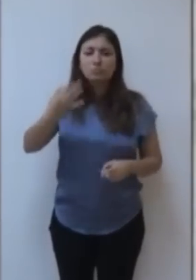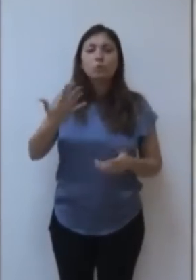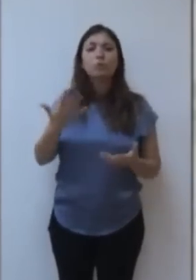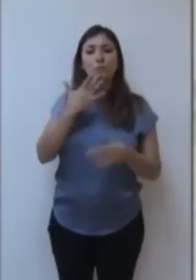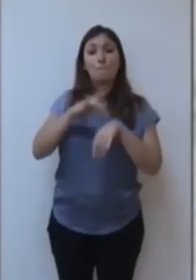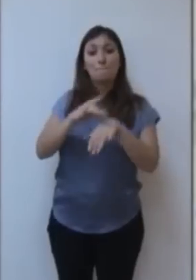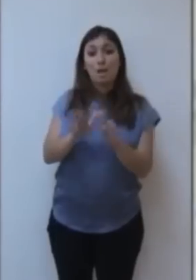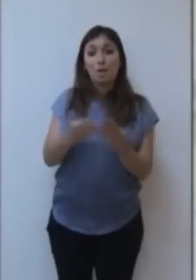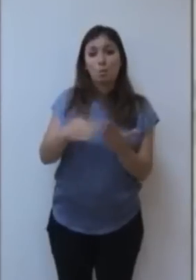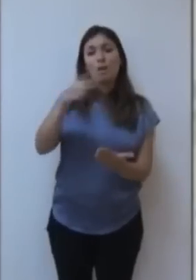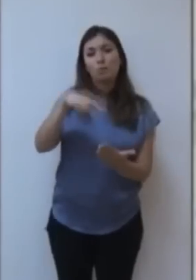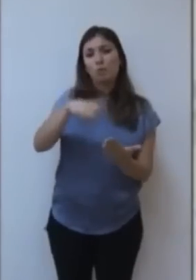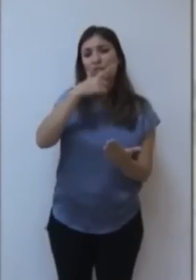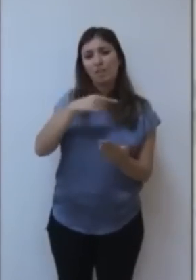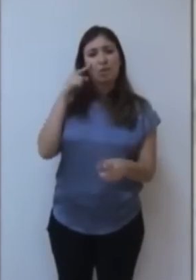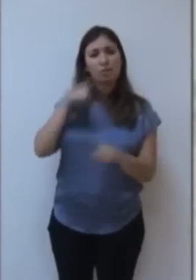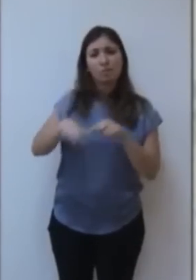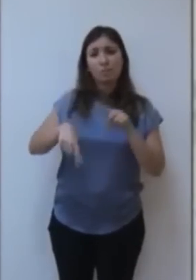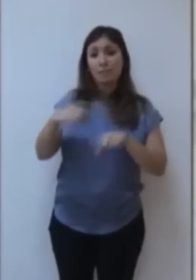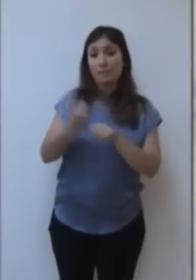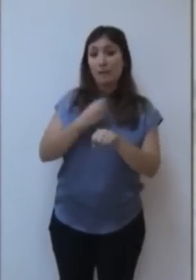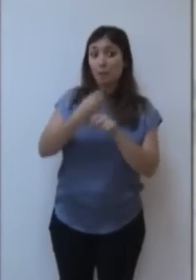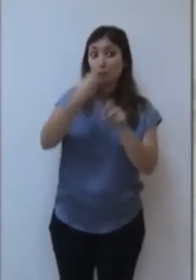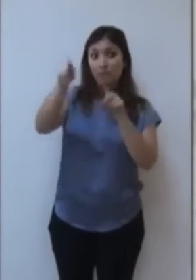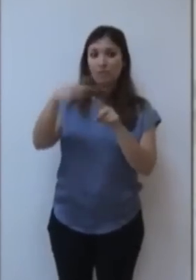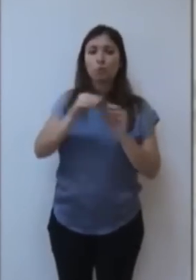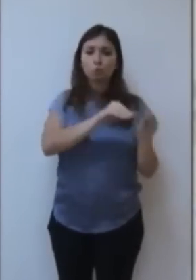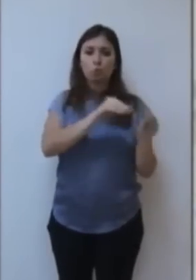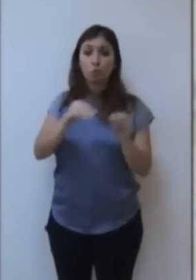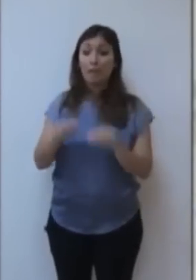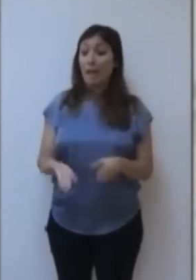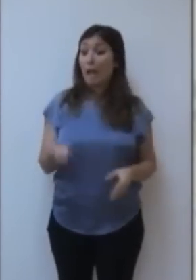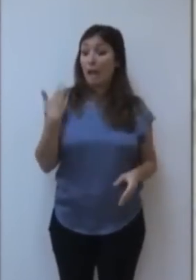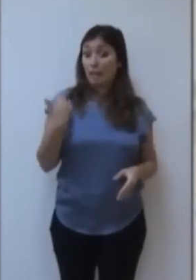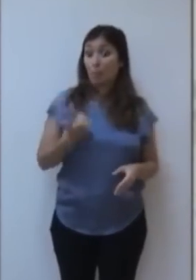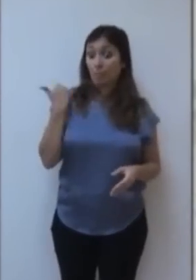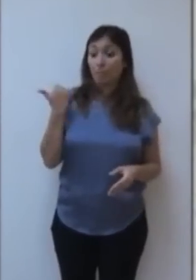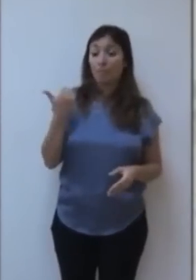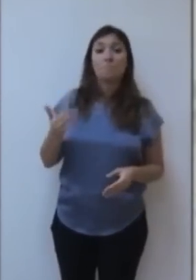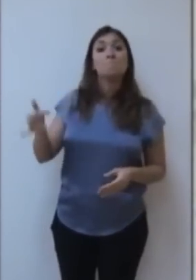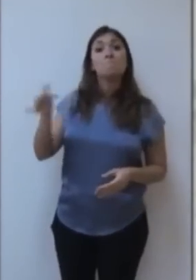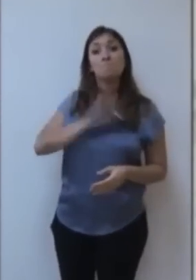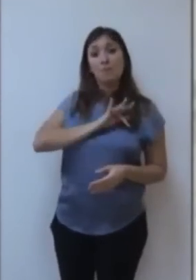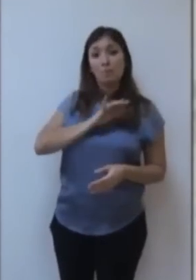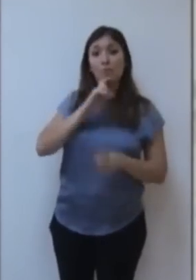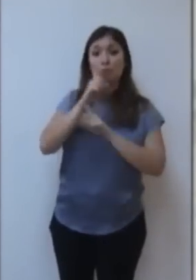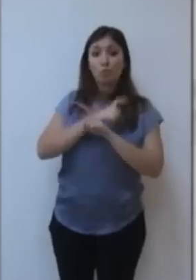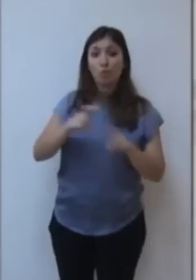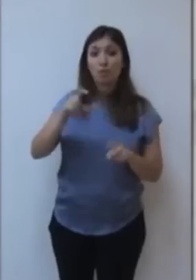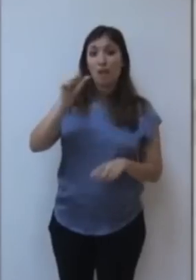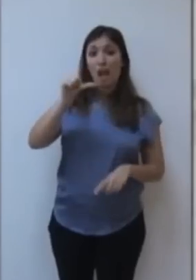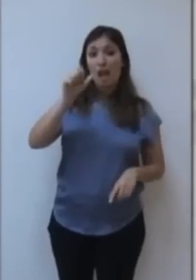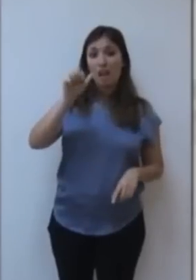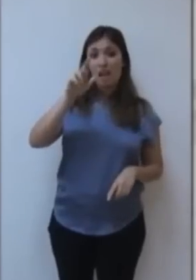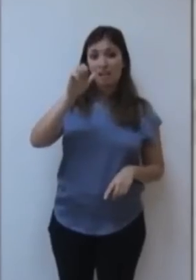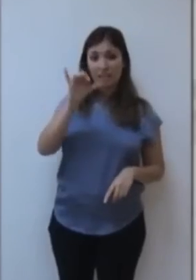lectura fácil para diferentes profesiones y bueno, pues ayer recibimos el premio de la Fundación Alares,